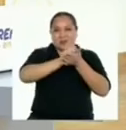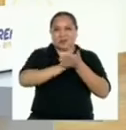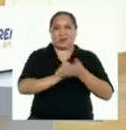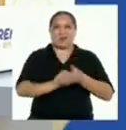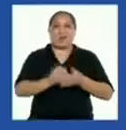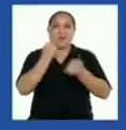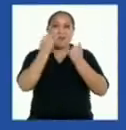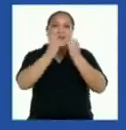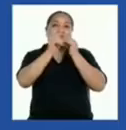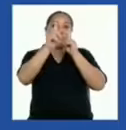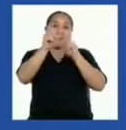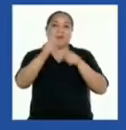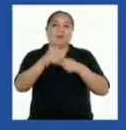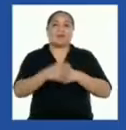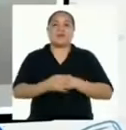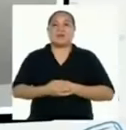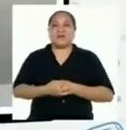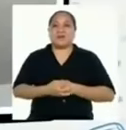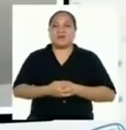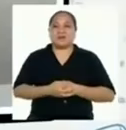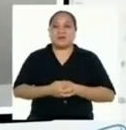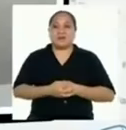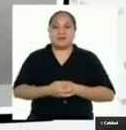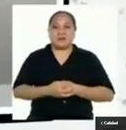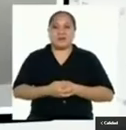pregunta.